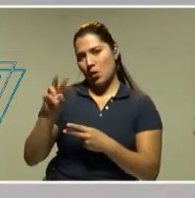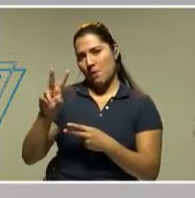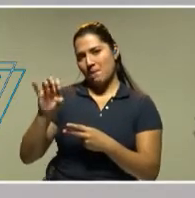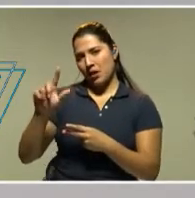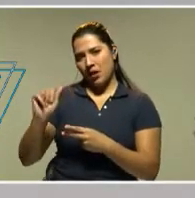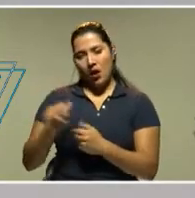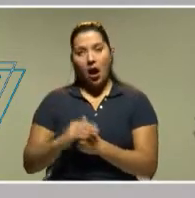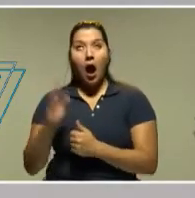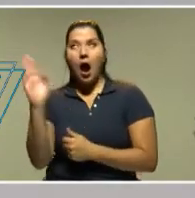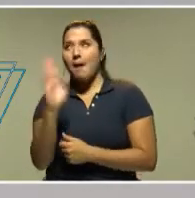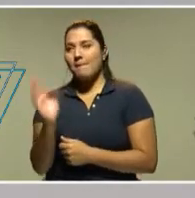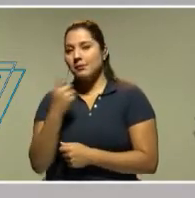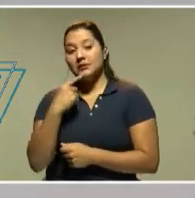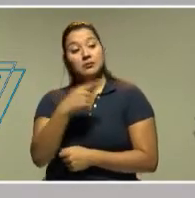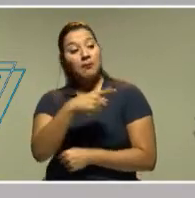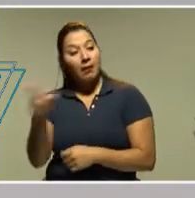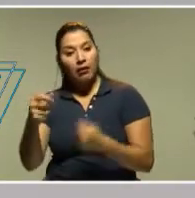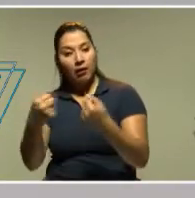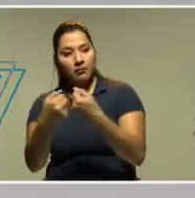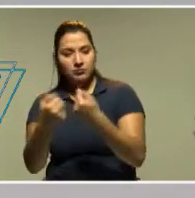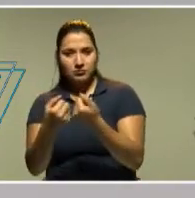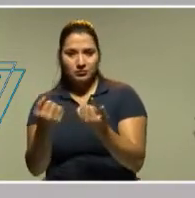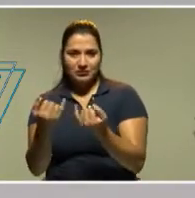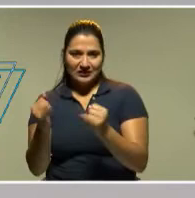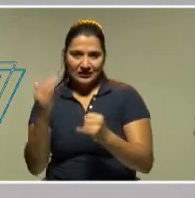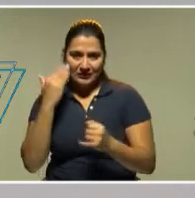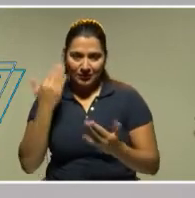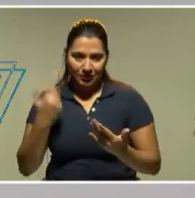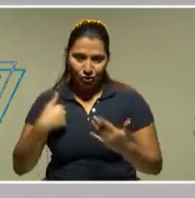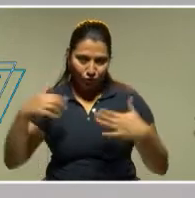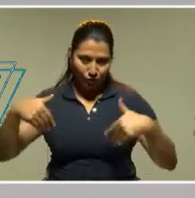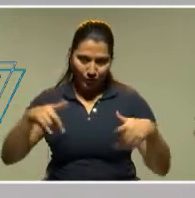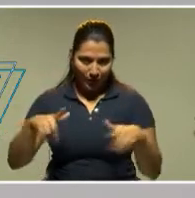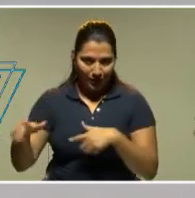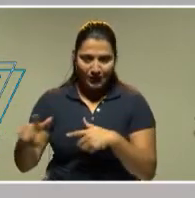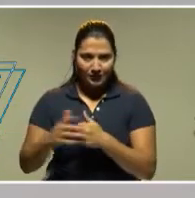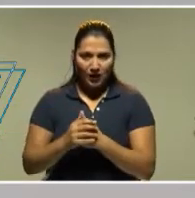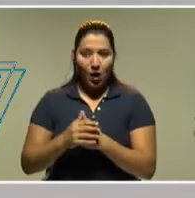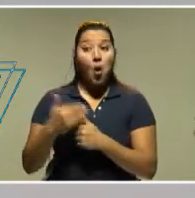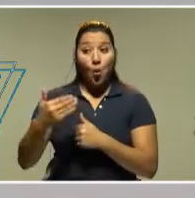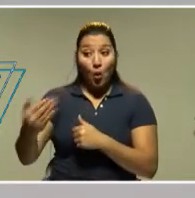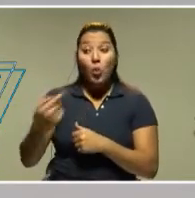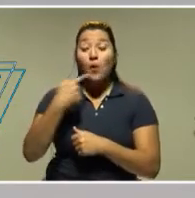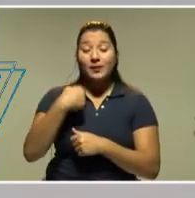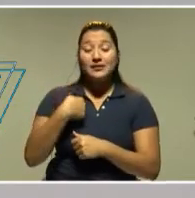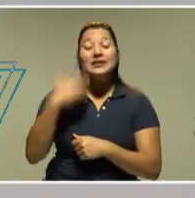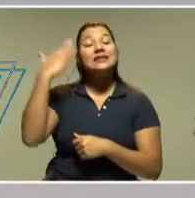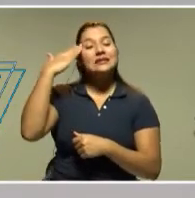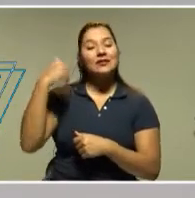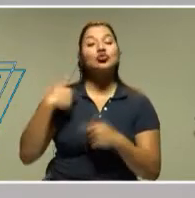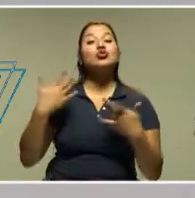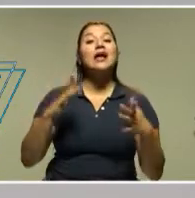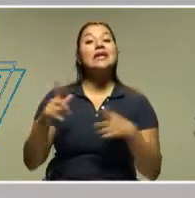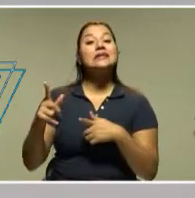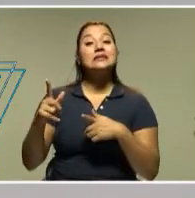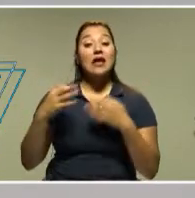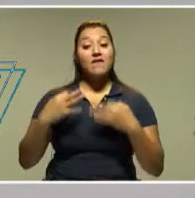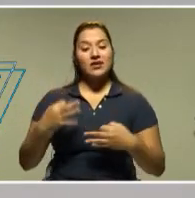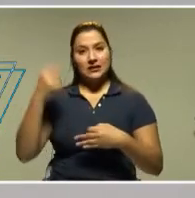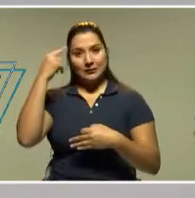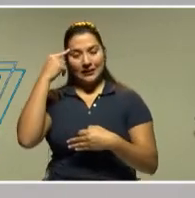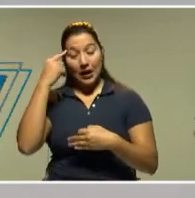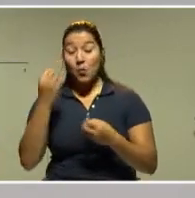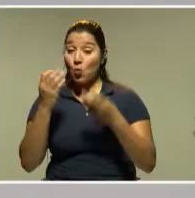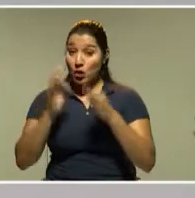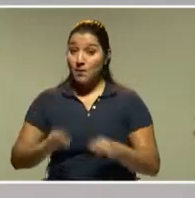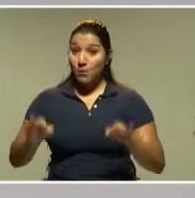yo que peleé con esta peleadora y saber que estoy preparada. Y que estoy preparada también mentalmente, que es importante.